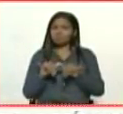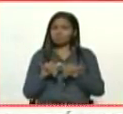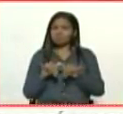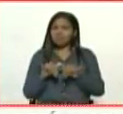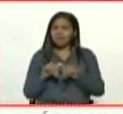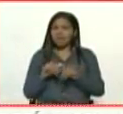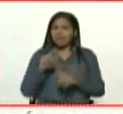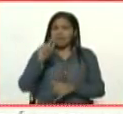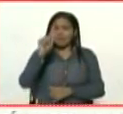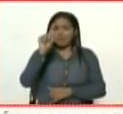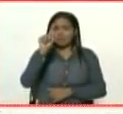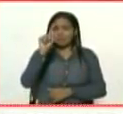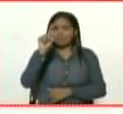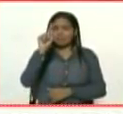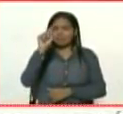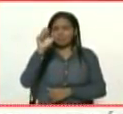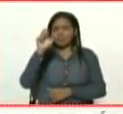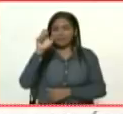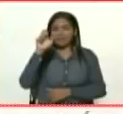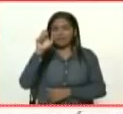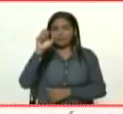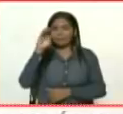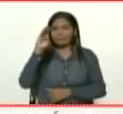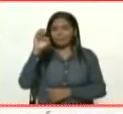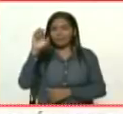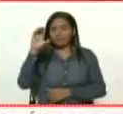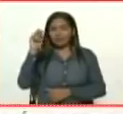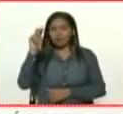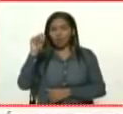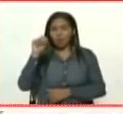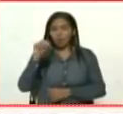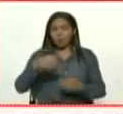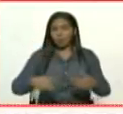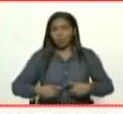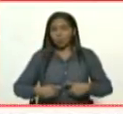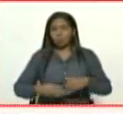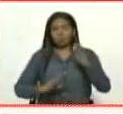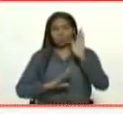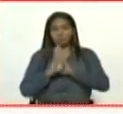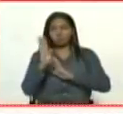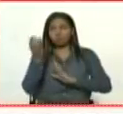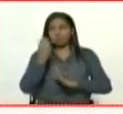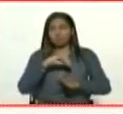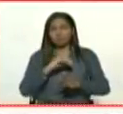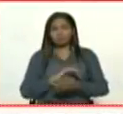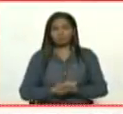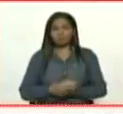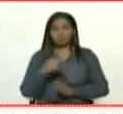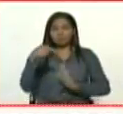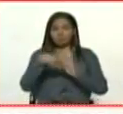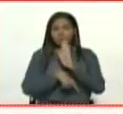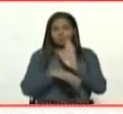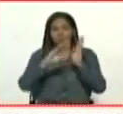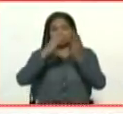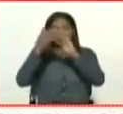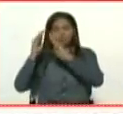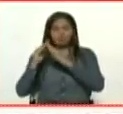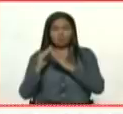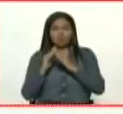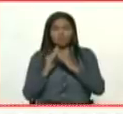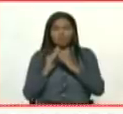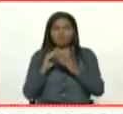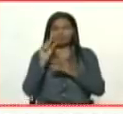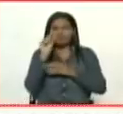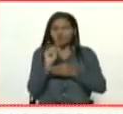El Tebecón. Todavía las posibilidades de inserción y crecimiento en la profundidad de la comunidad eran